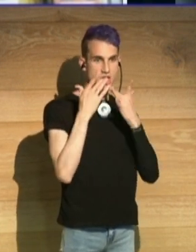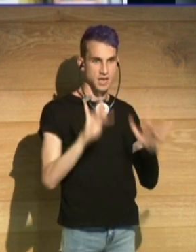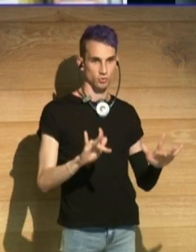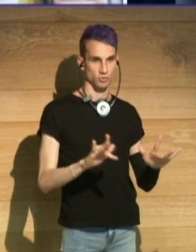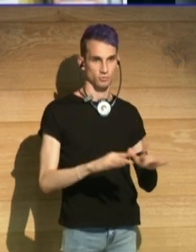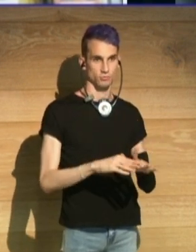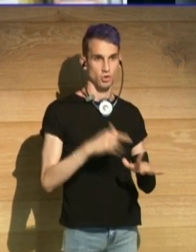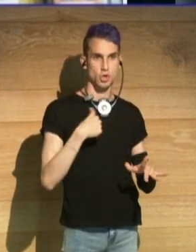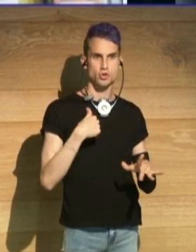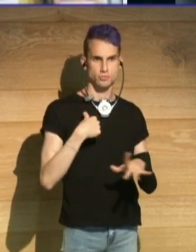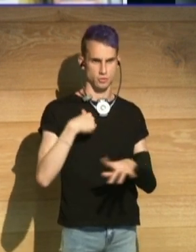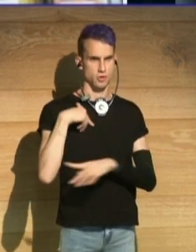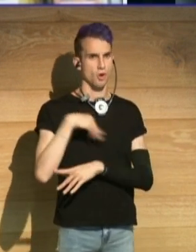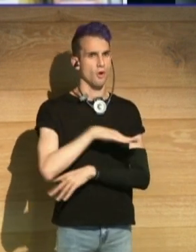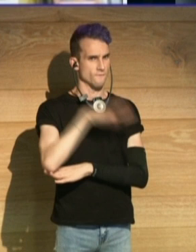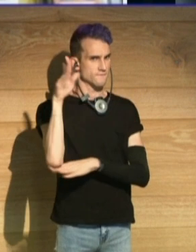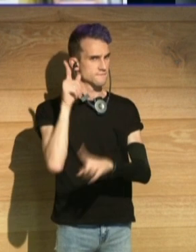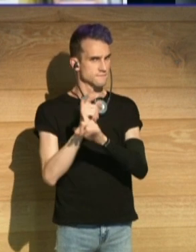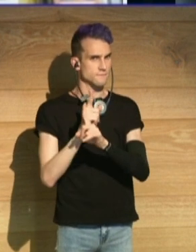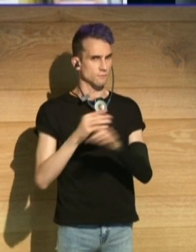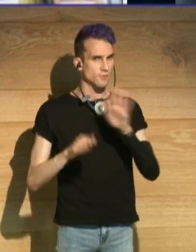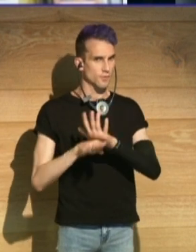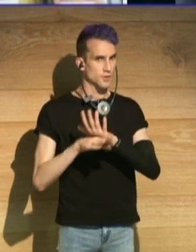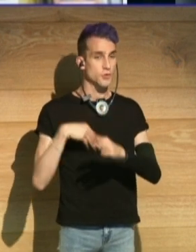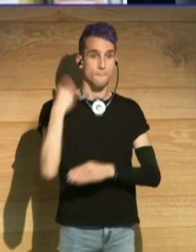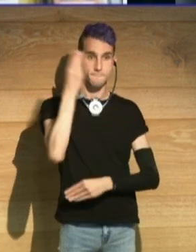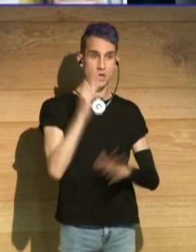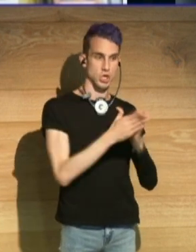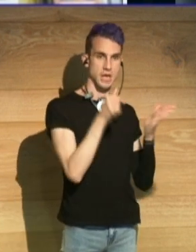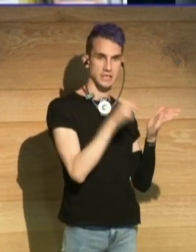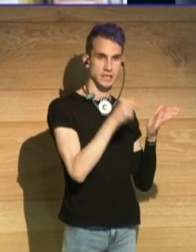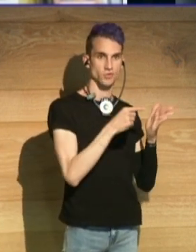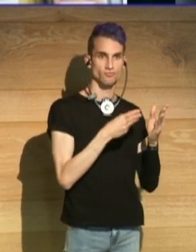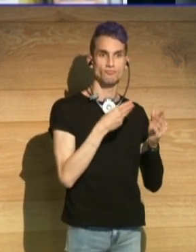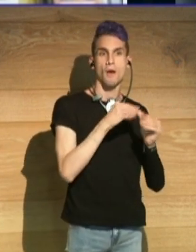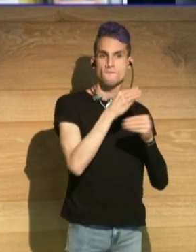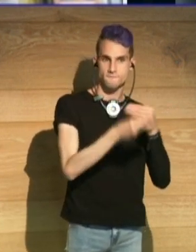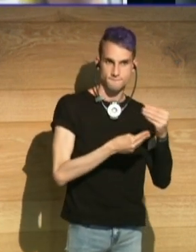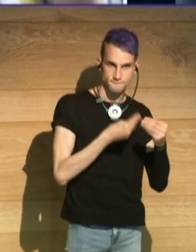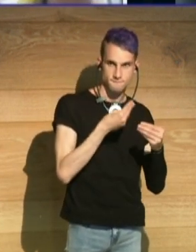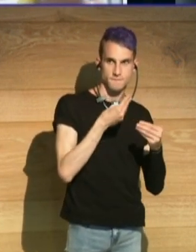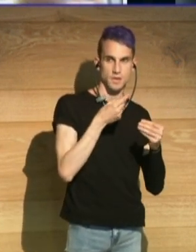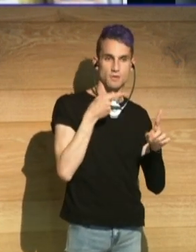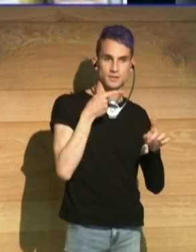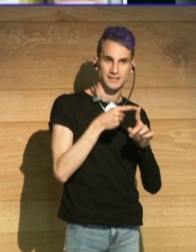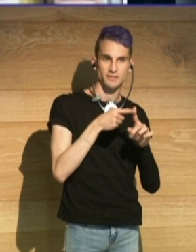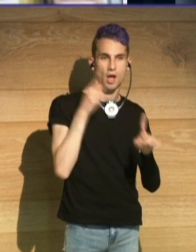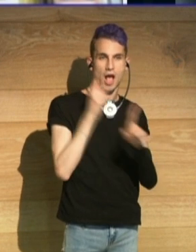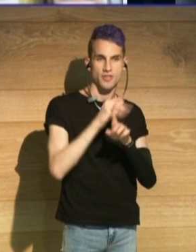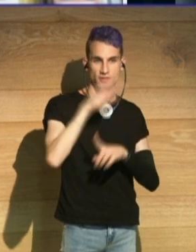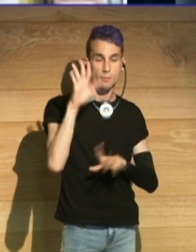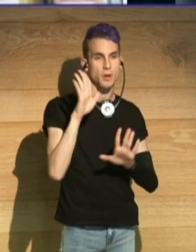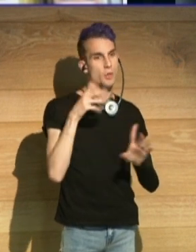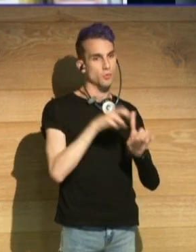sigo siendo antifascista y creo que este libro es un acto de antifascismo, pero tiene que ser una mirada